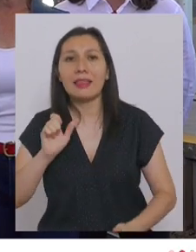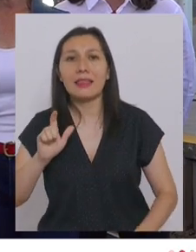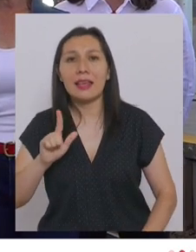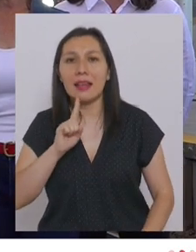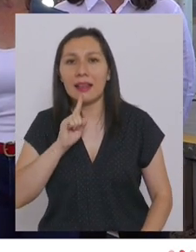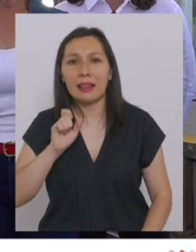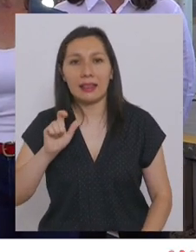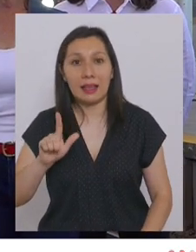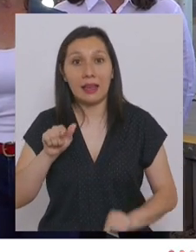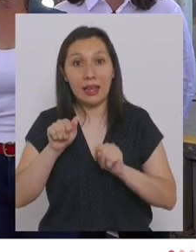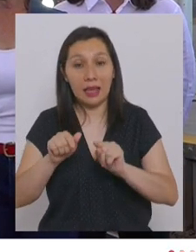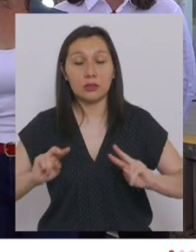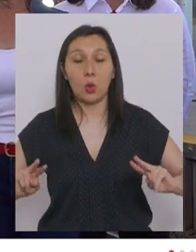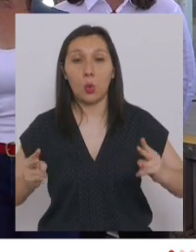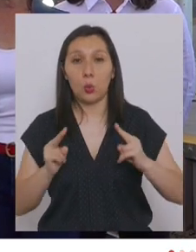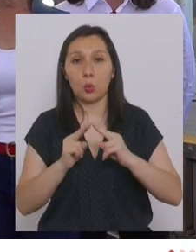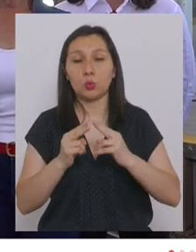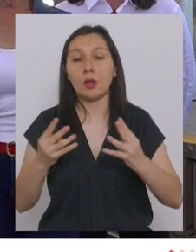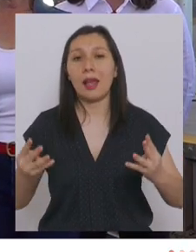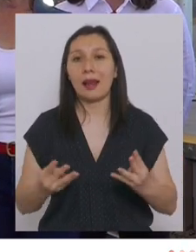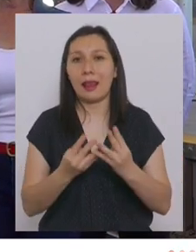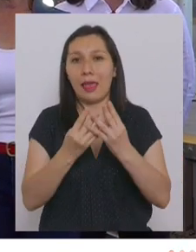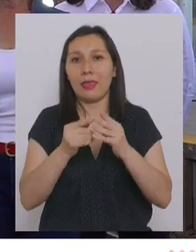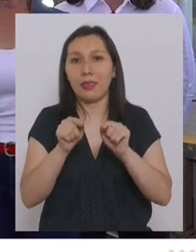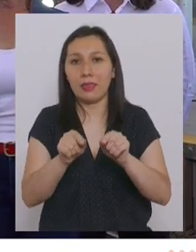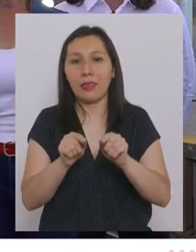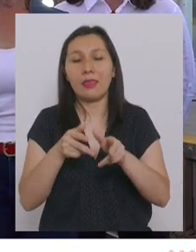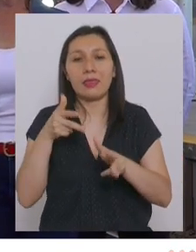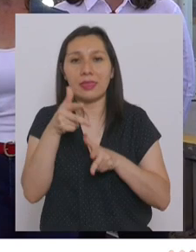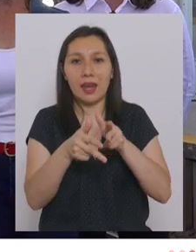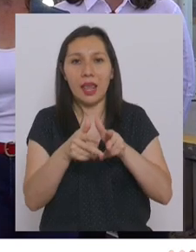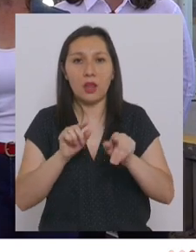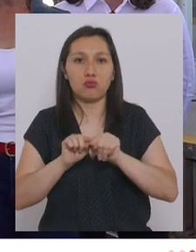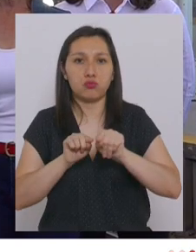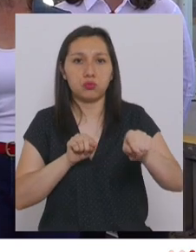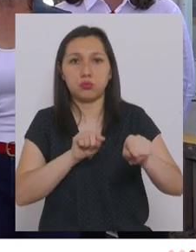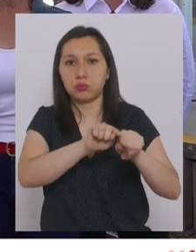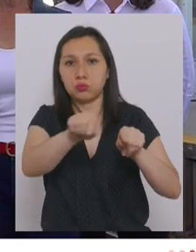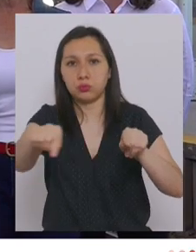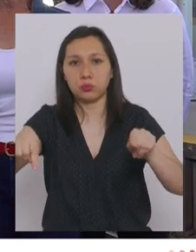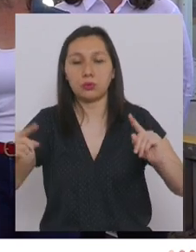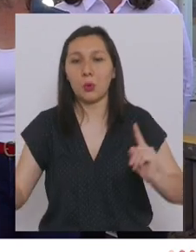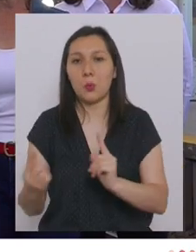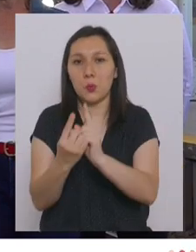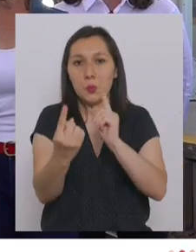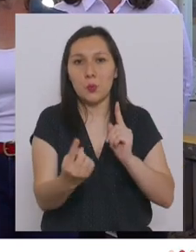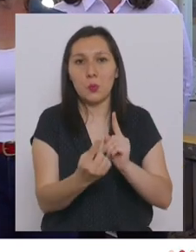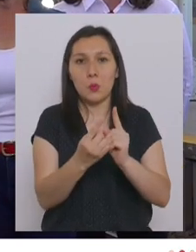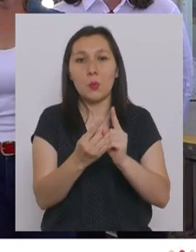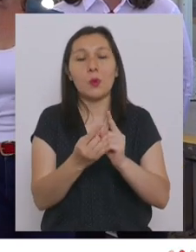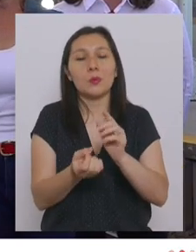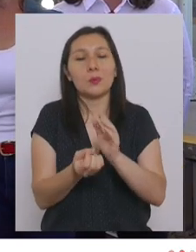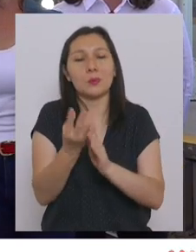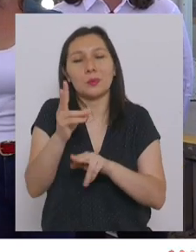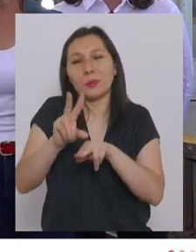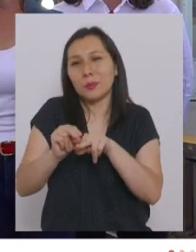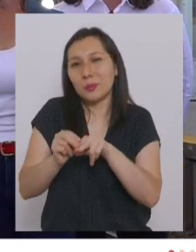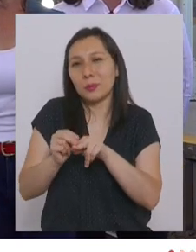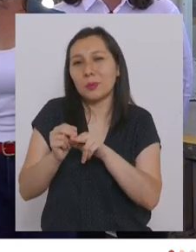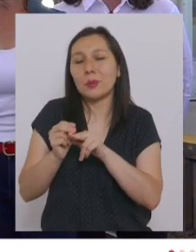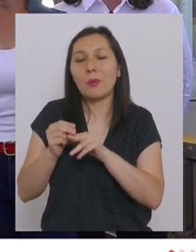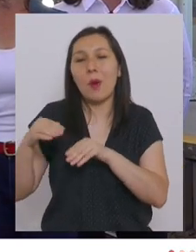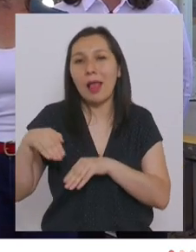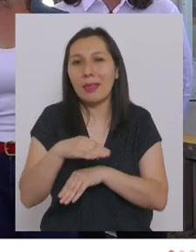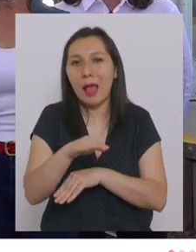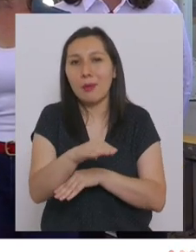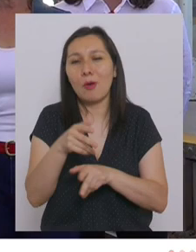vamos construyendo esta red de trenes que va a permitir reencontrarnos con ese medio de transporte tan querido por los